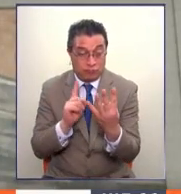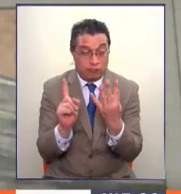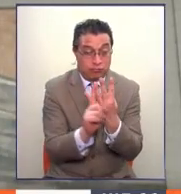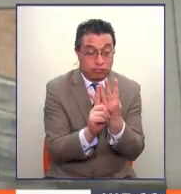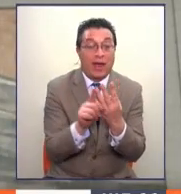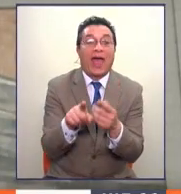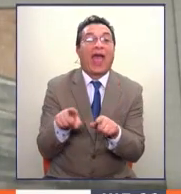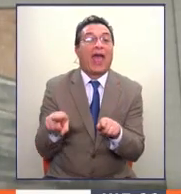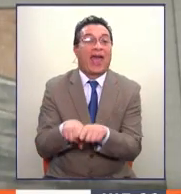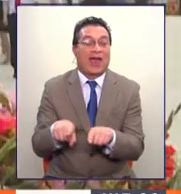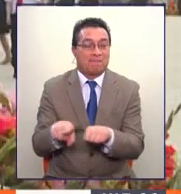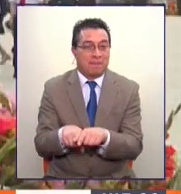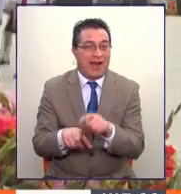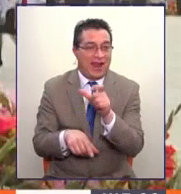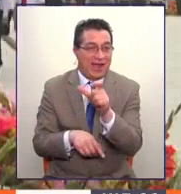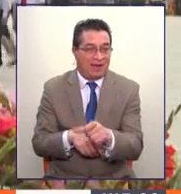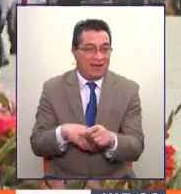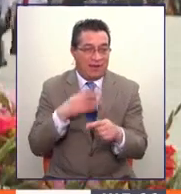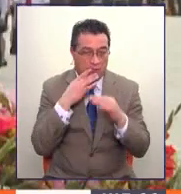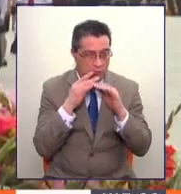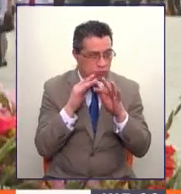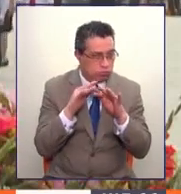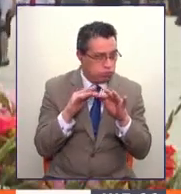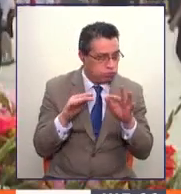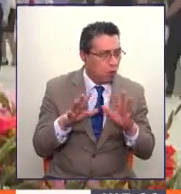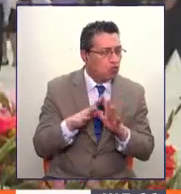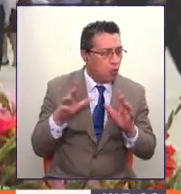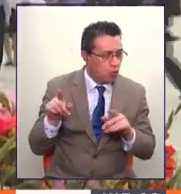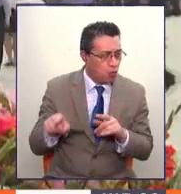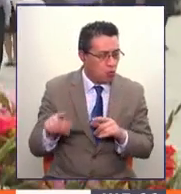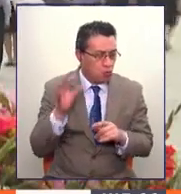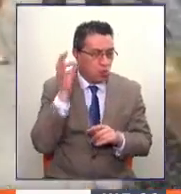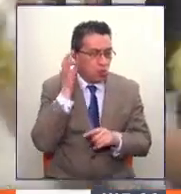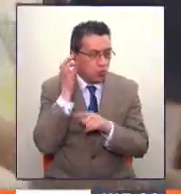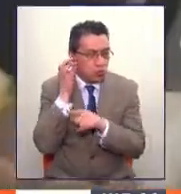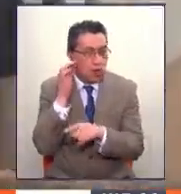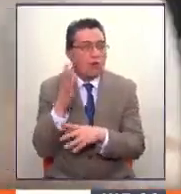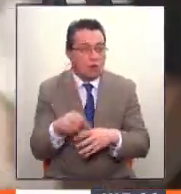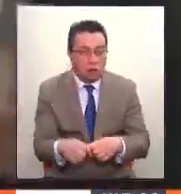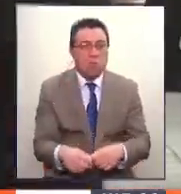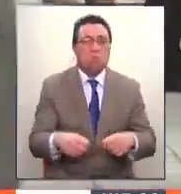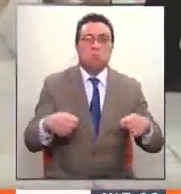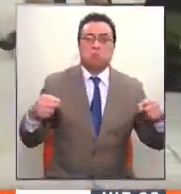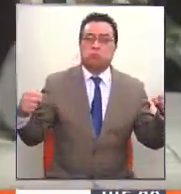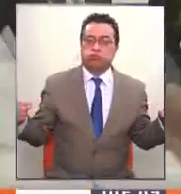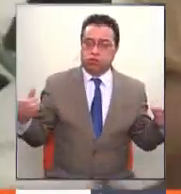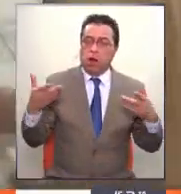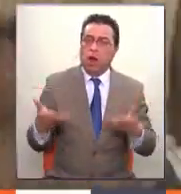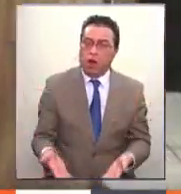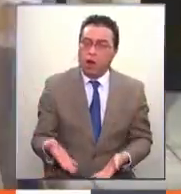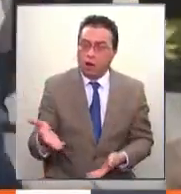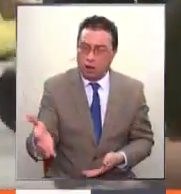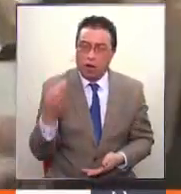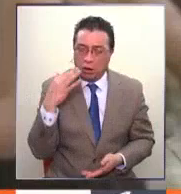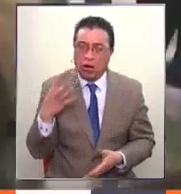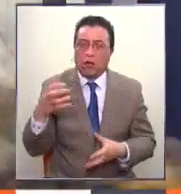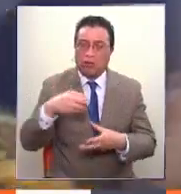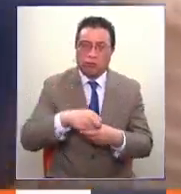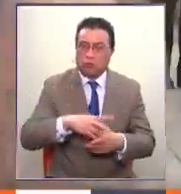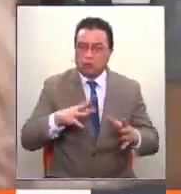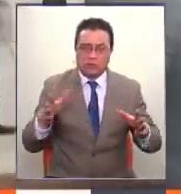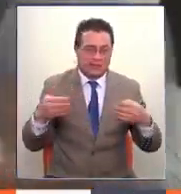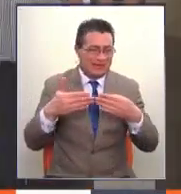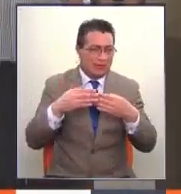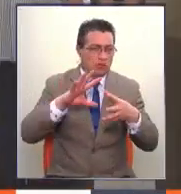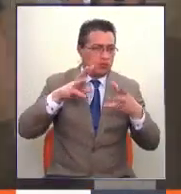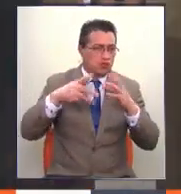su hermana, de quien se ha hablado mucho en este último tiempo por lo empoderada que parece estar dentro del régimen más hermético del